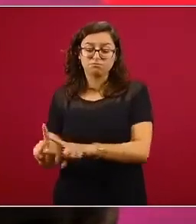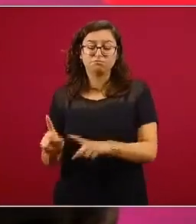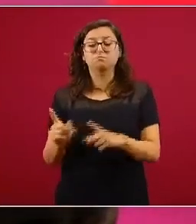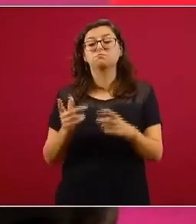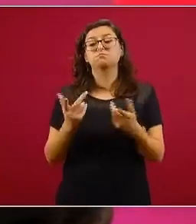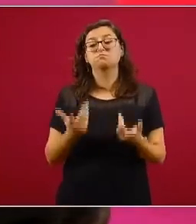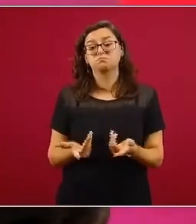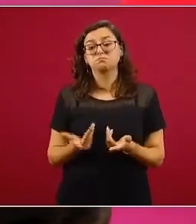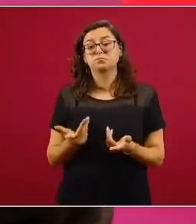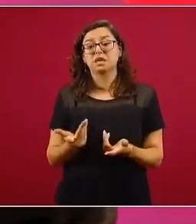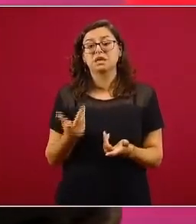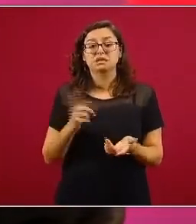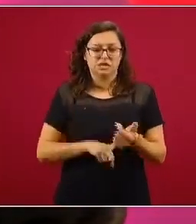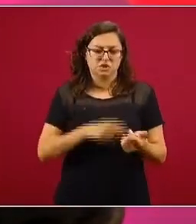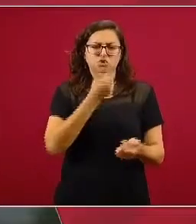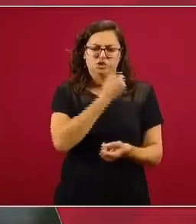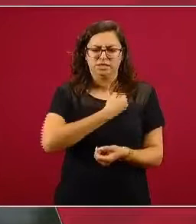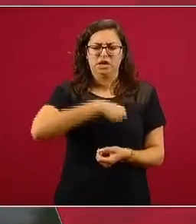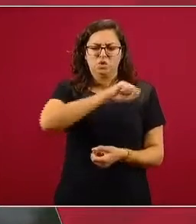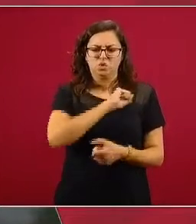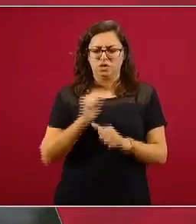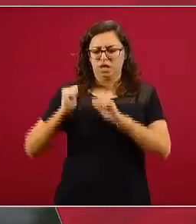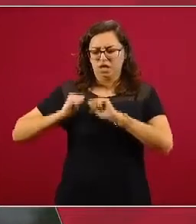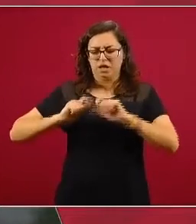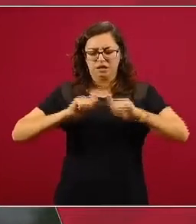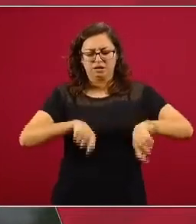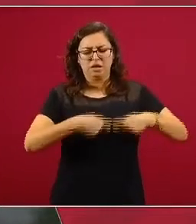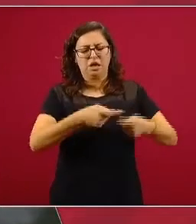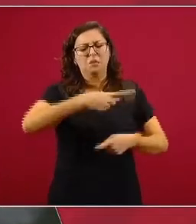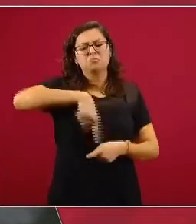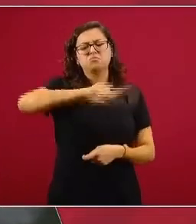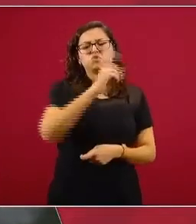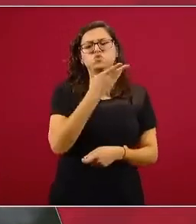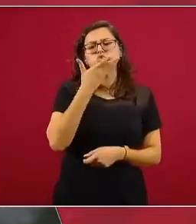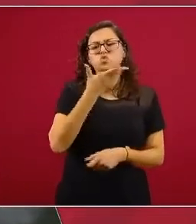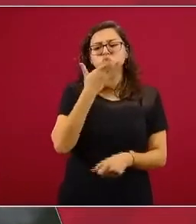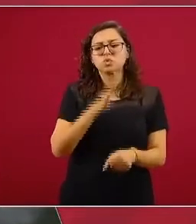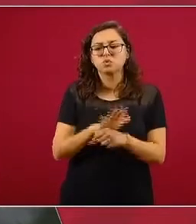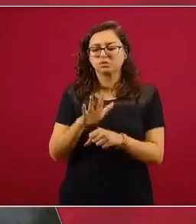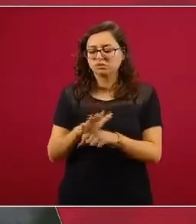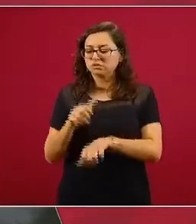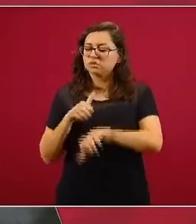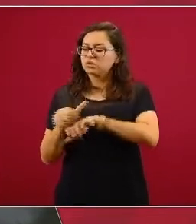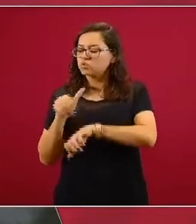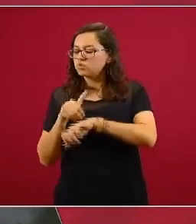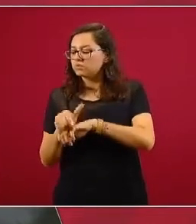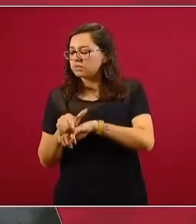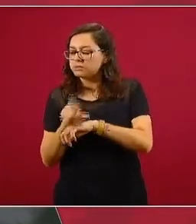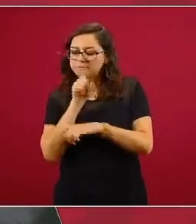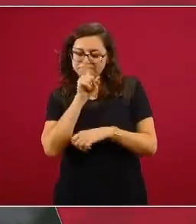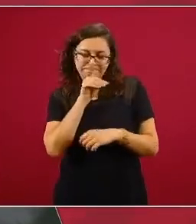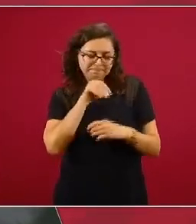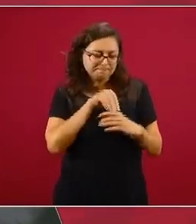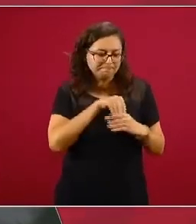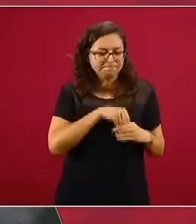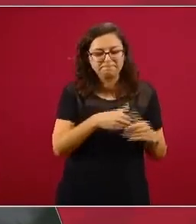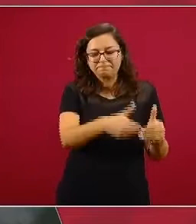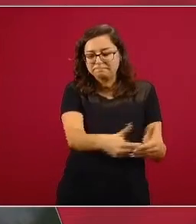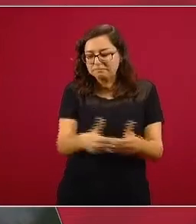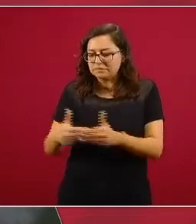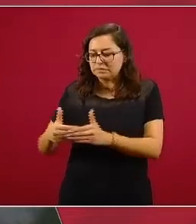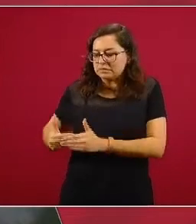recientes en la salud tenían la costumbre de maquillar los datos, ocultarlos, reservarlos,